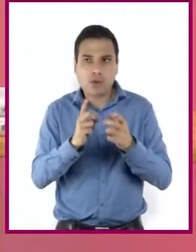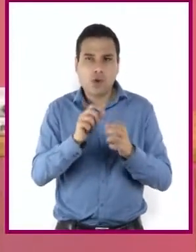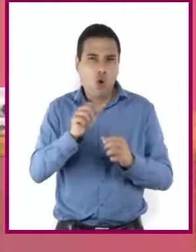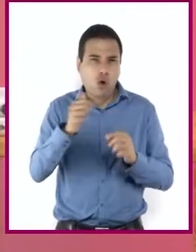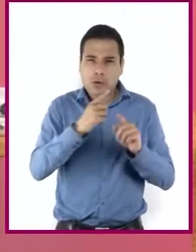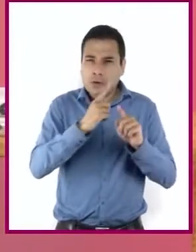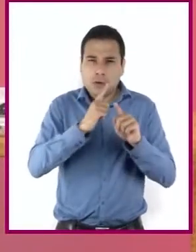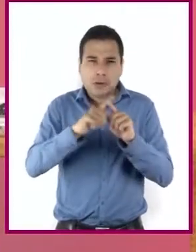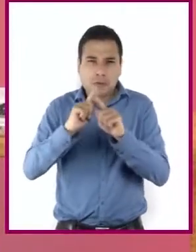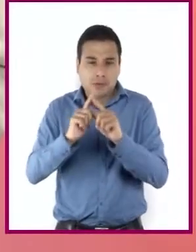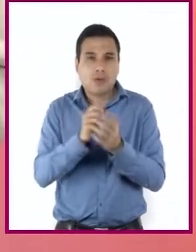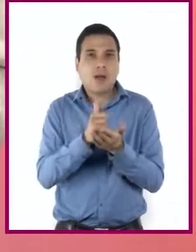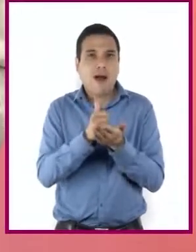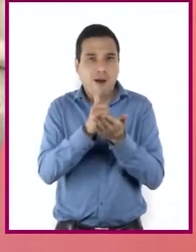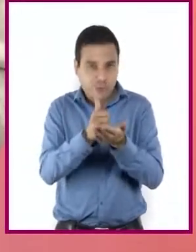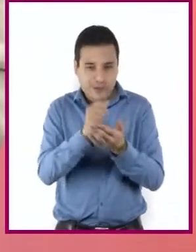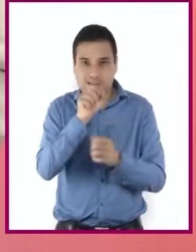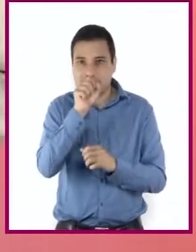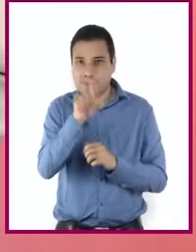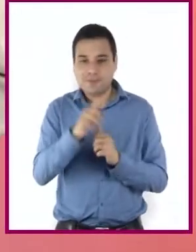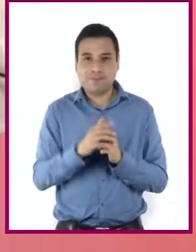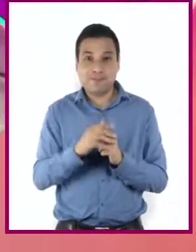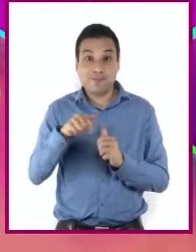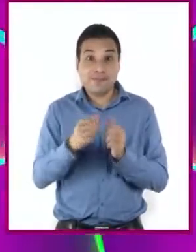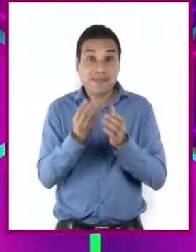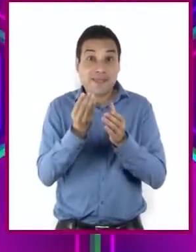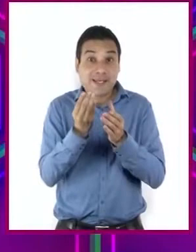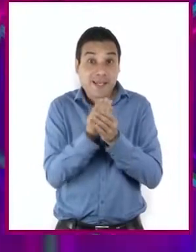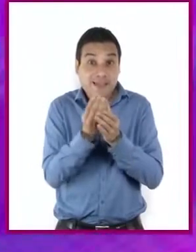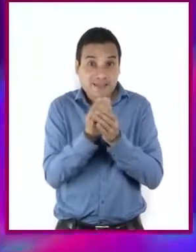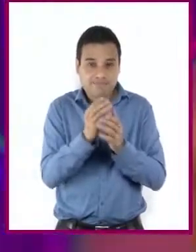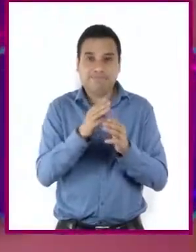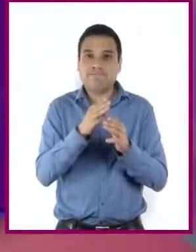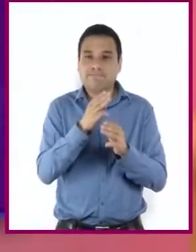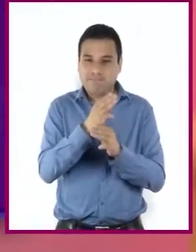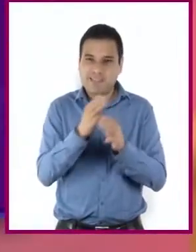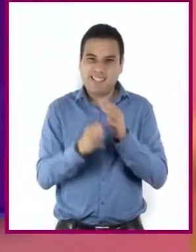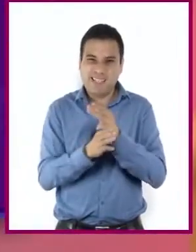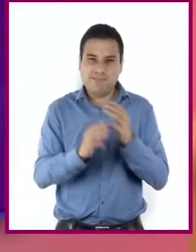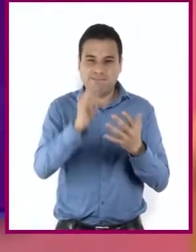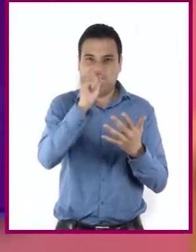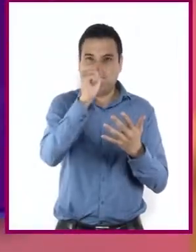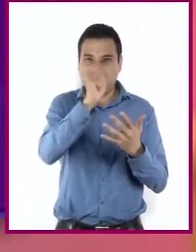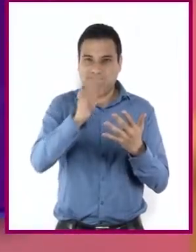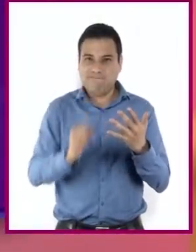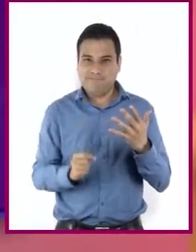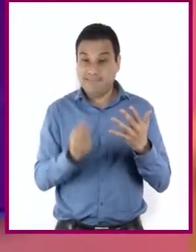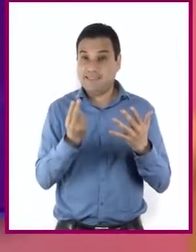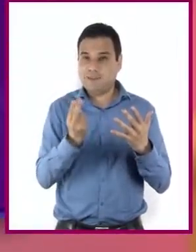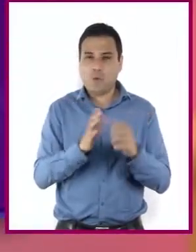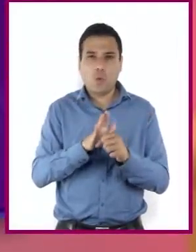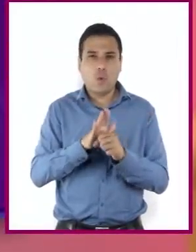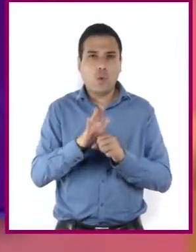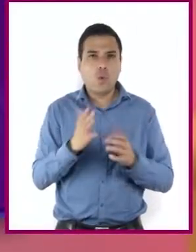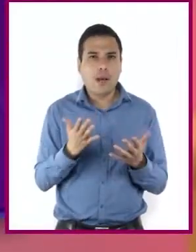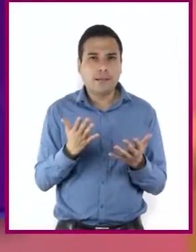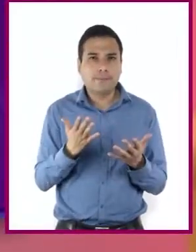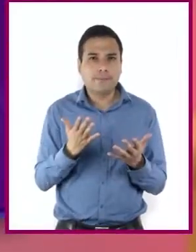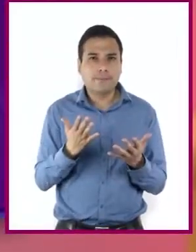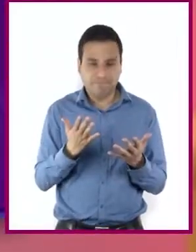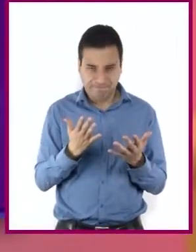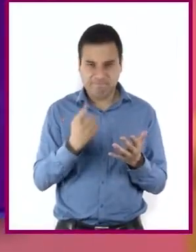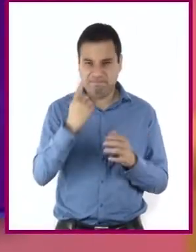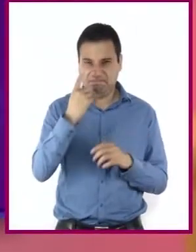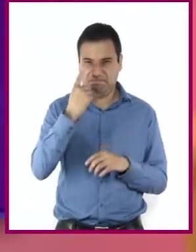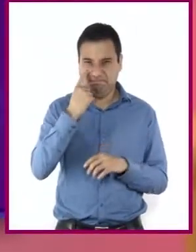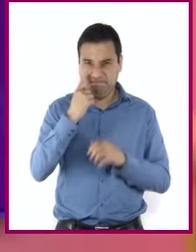niveles educativos de su vida. Para esta sesión, además de los materiales que suelen utilizar para tomar notas, me refiero al